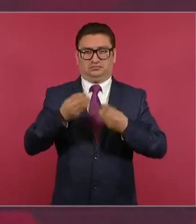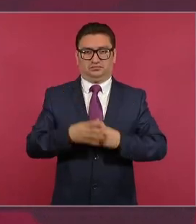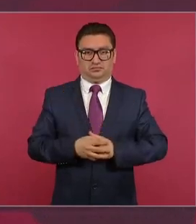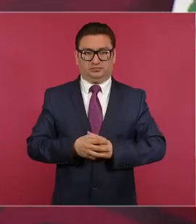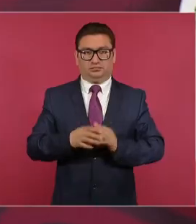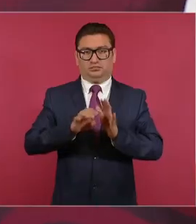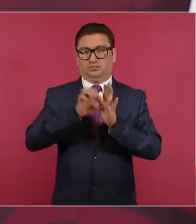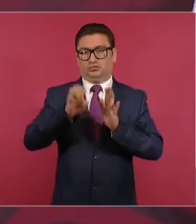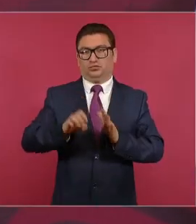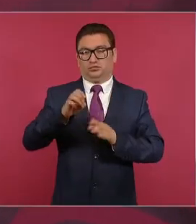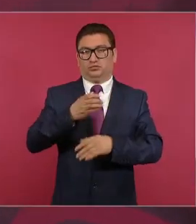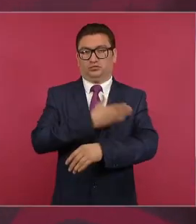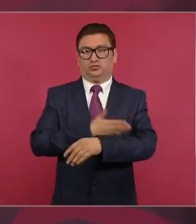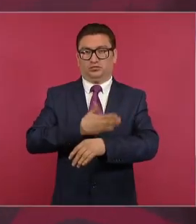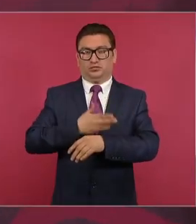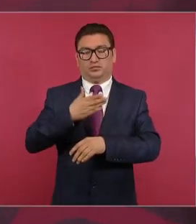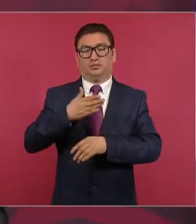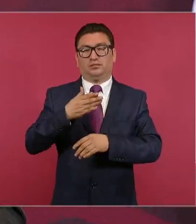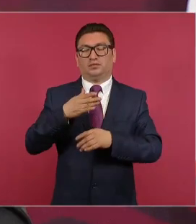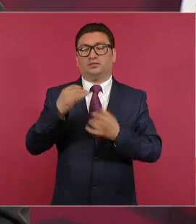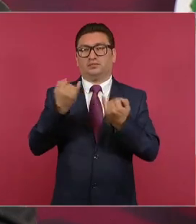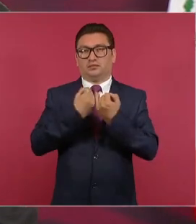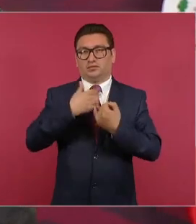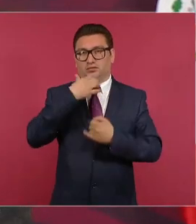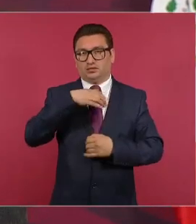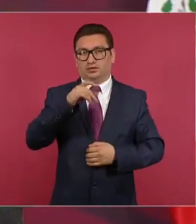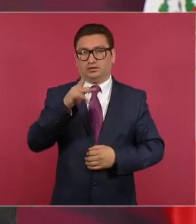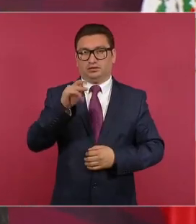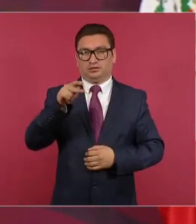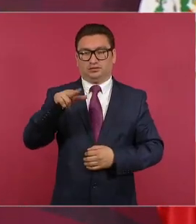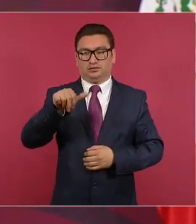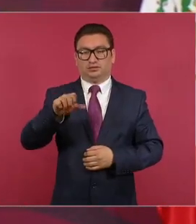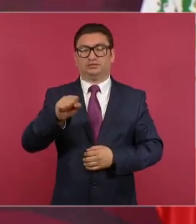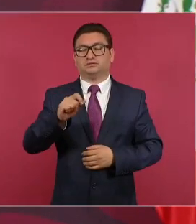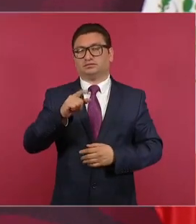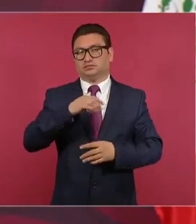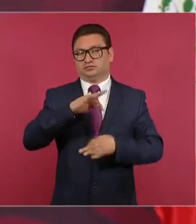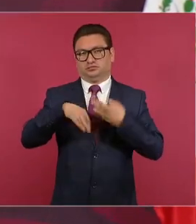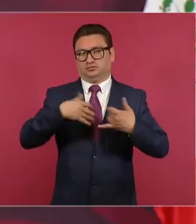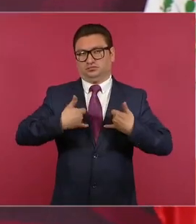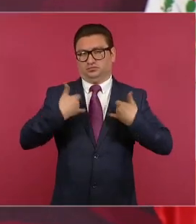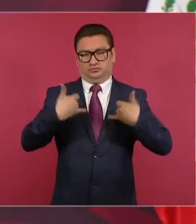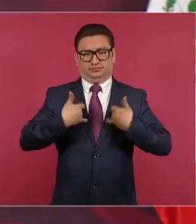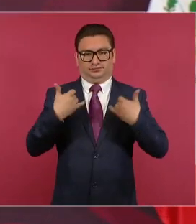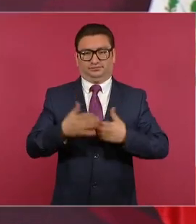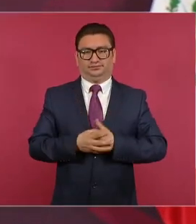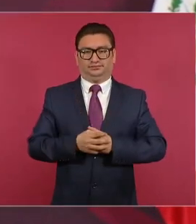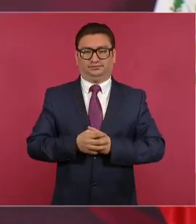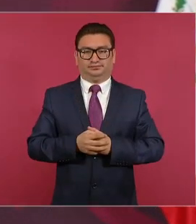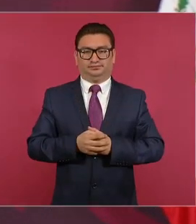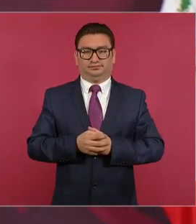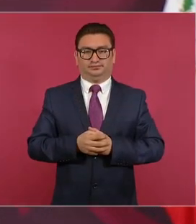como Madero, como General Cárdenas, bastante jóvenes.